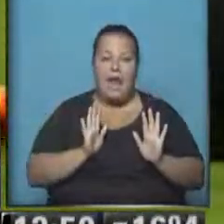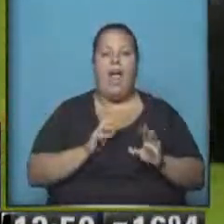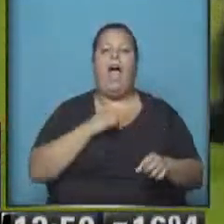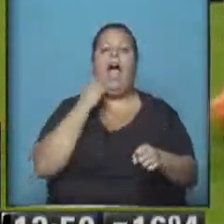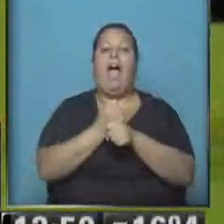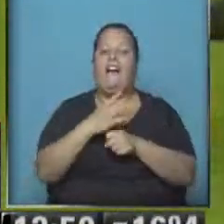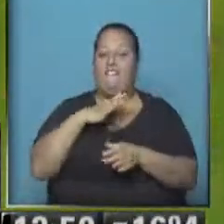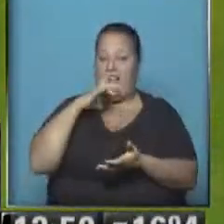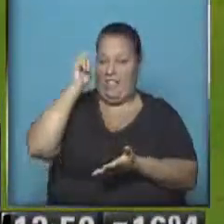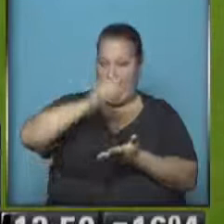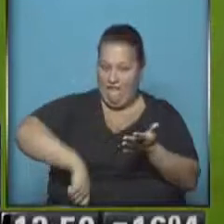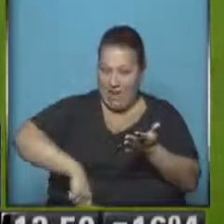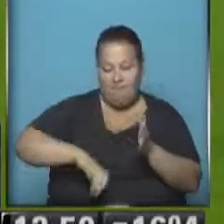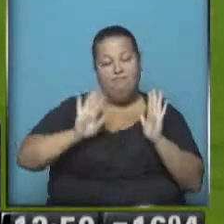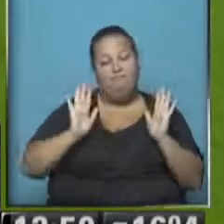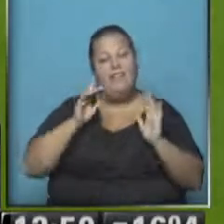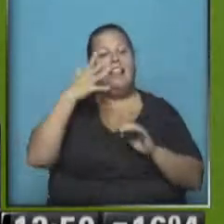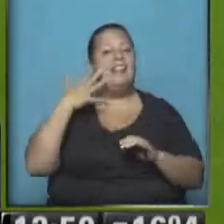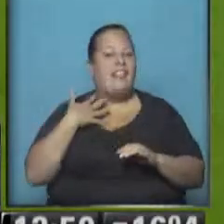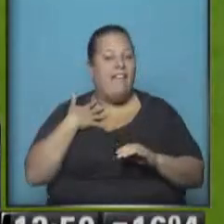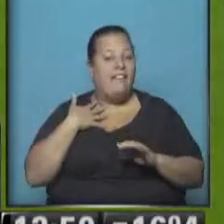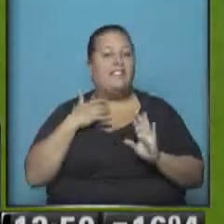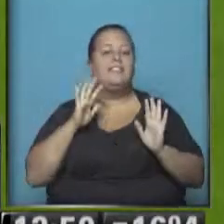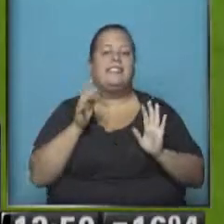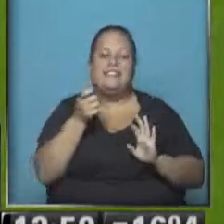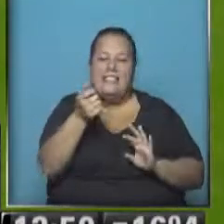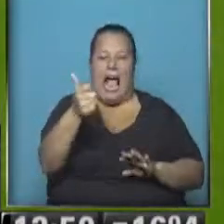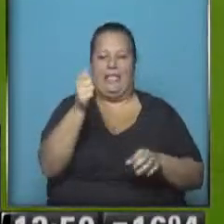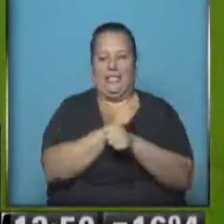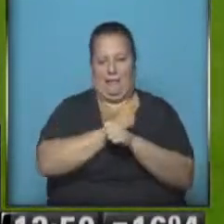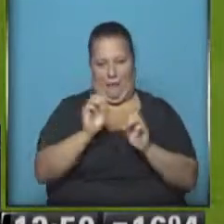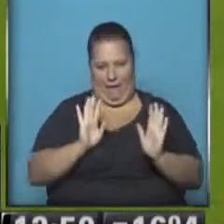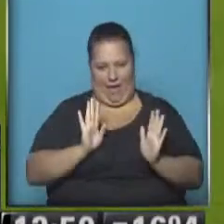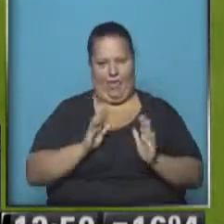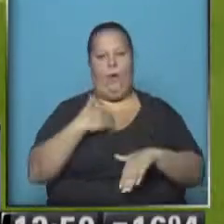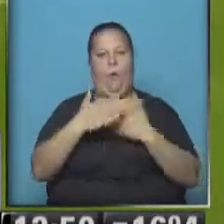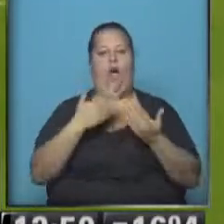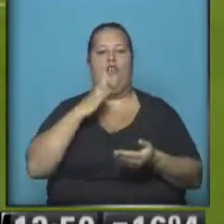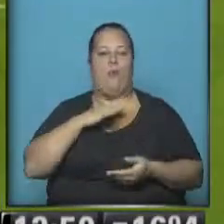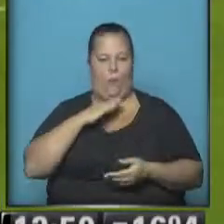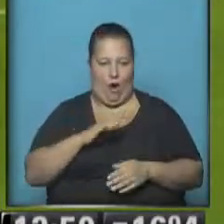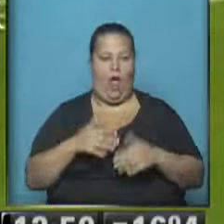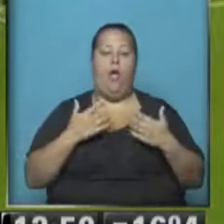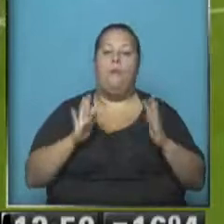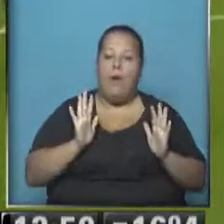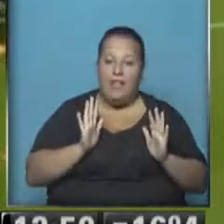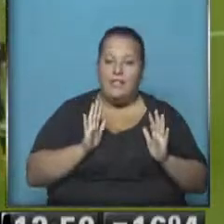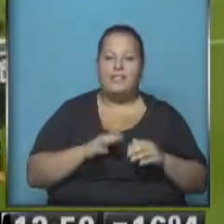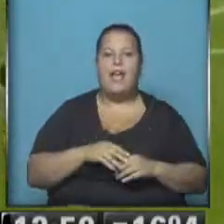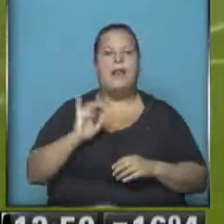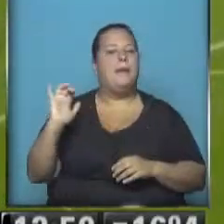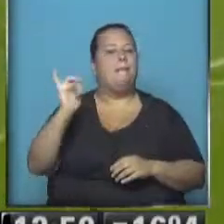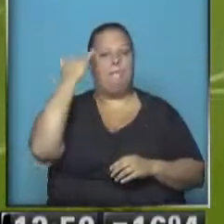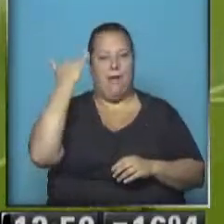no ponga la firma, hay que decir que Tevez está casi confirmado como nuevo jugador de Boca. Y es muy probable que vayamos a tener la